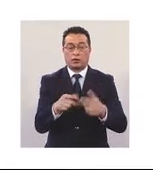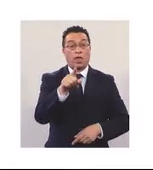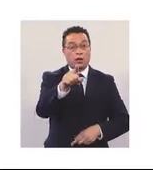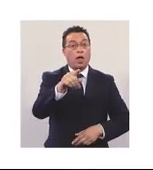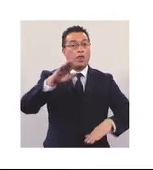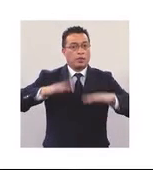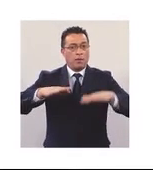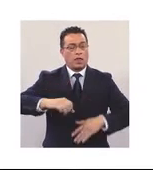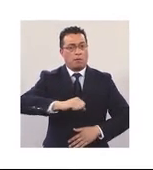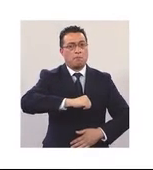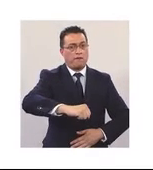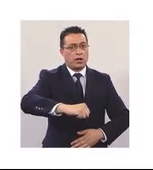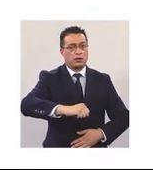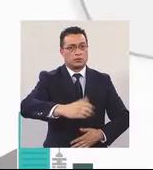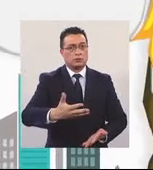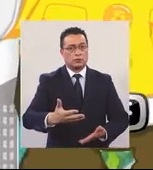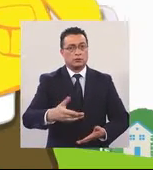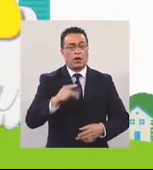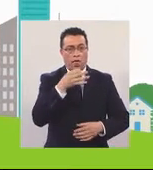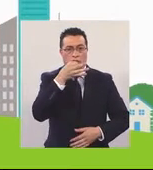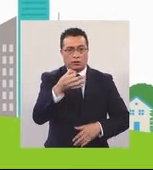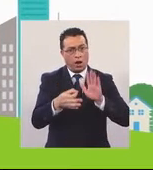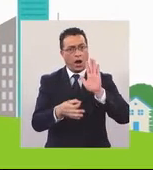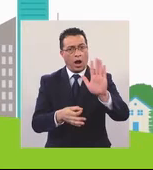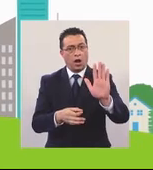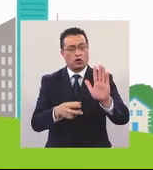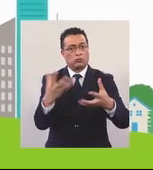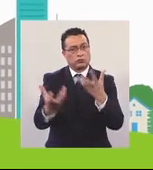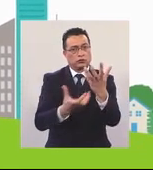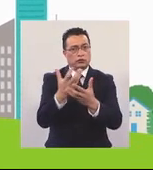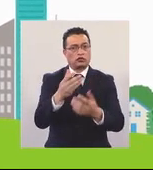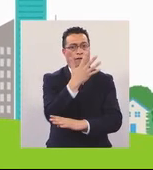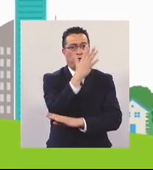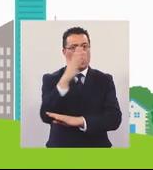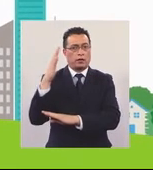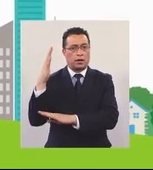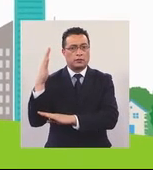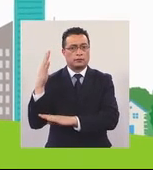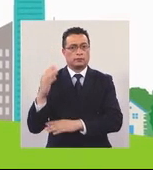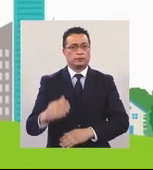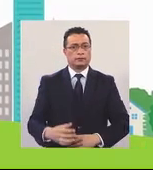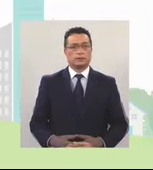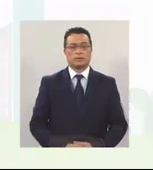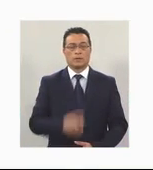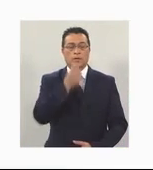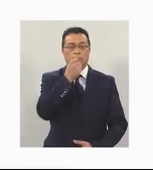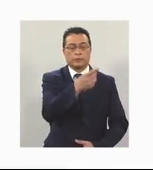amenaza. De ti depende prevenirlos. Digamos alto a los incendios forestales.